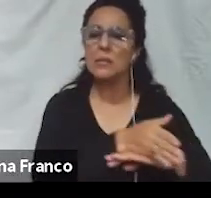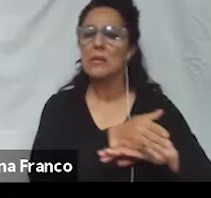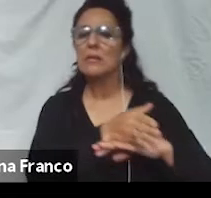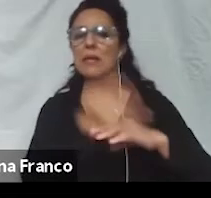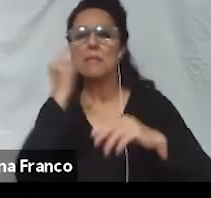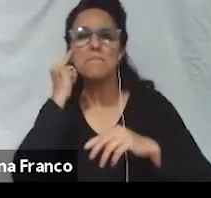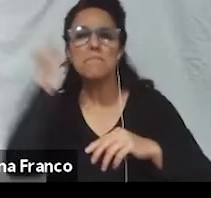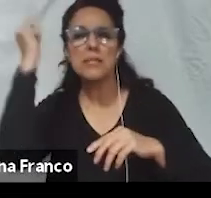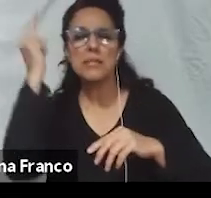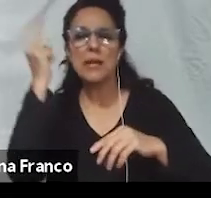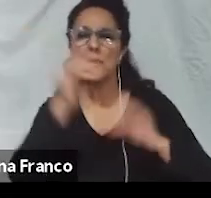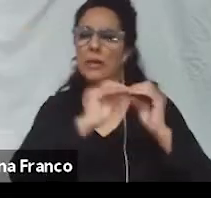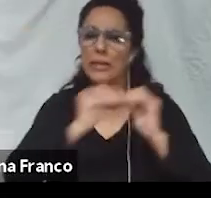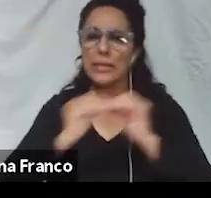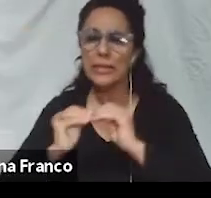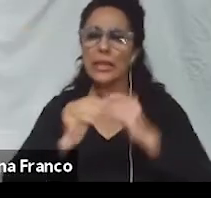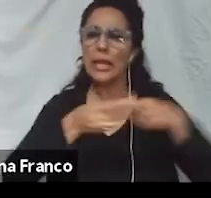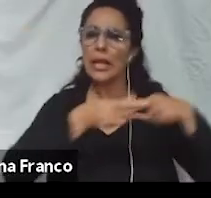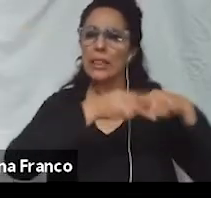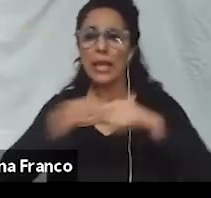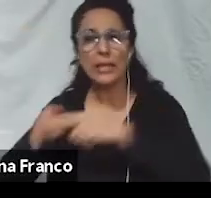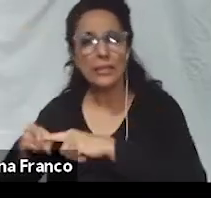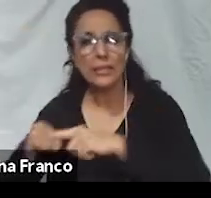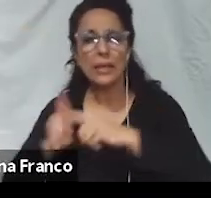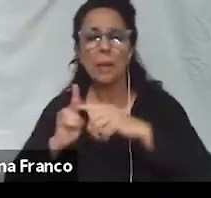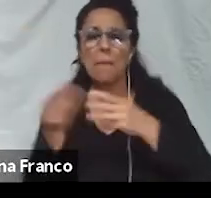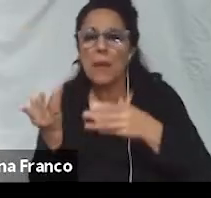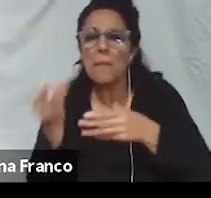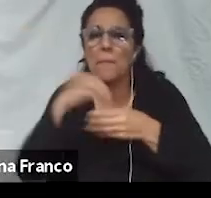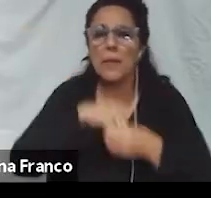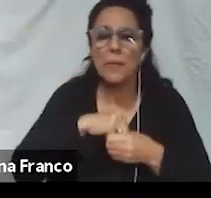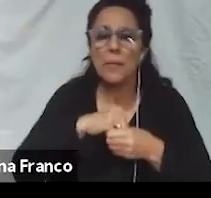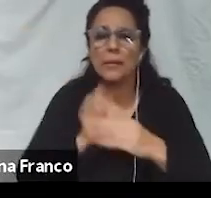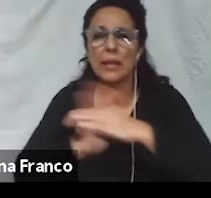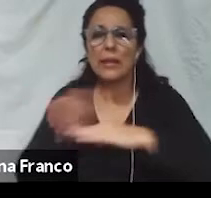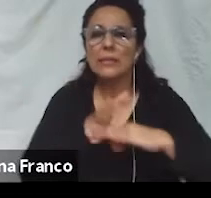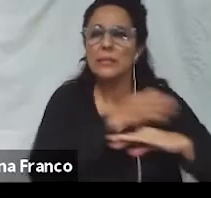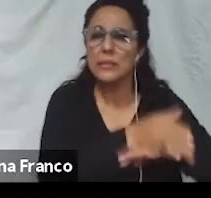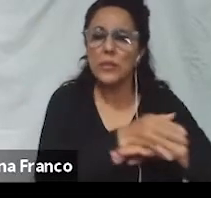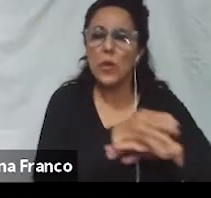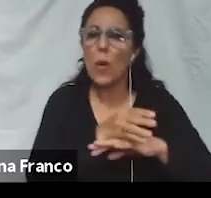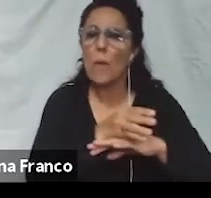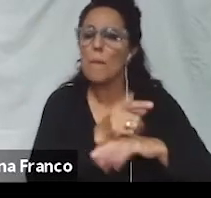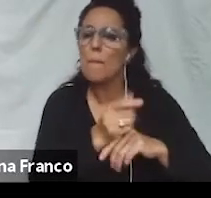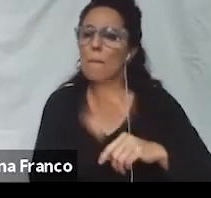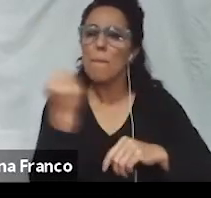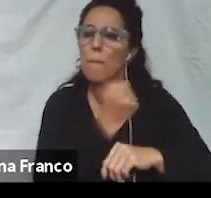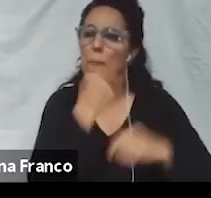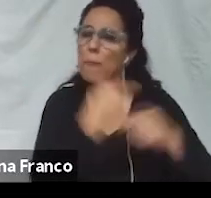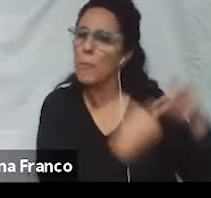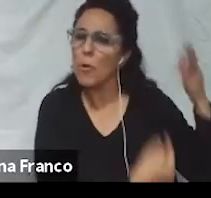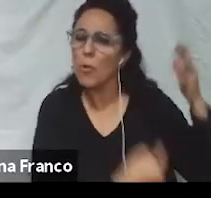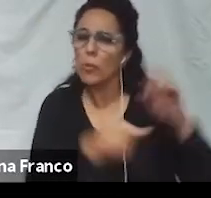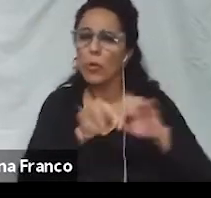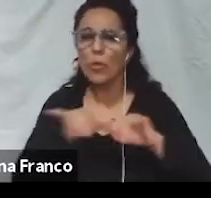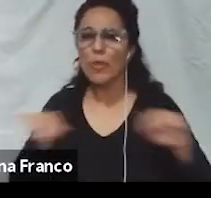accesibilidad, los criterios de accesibilidad y las técnicas también para implementar accesibilidad en nuestros productos digitales,